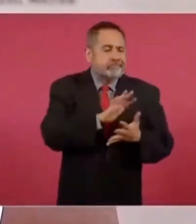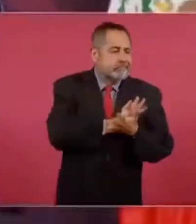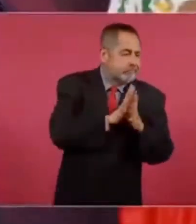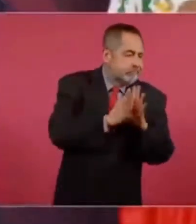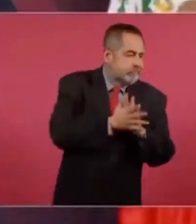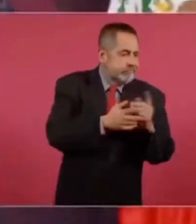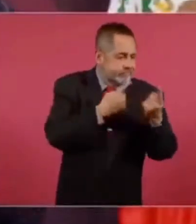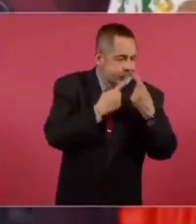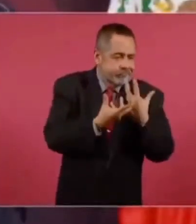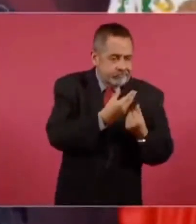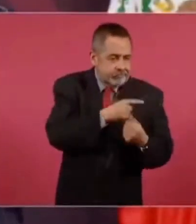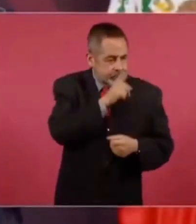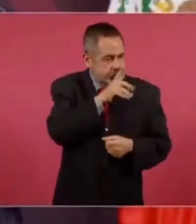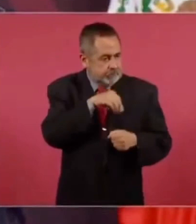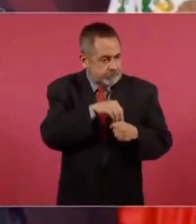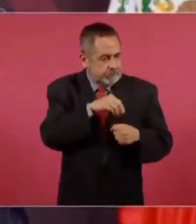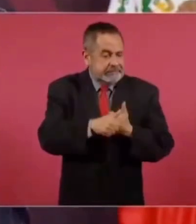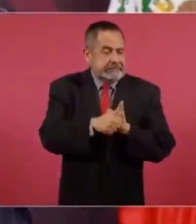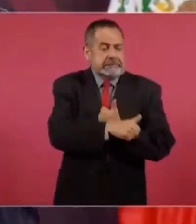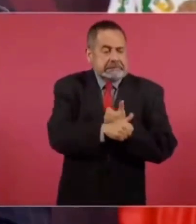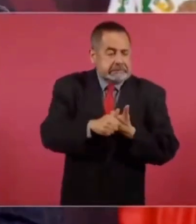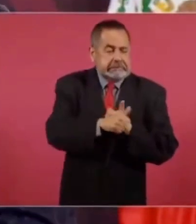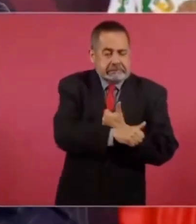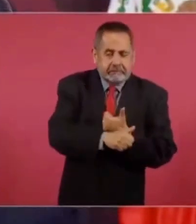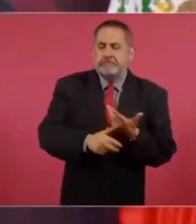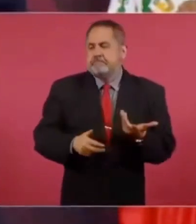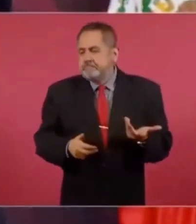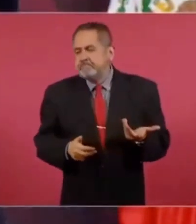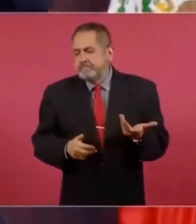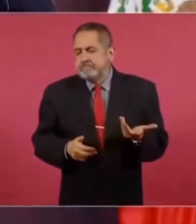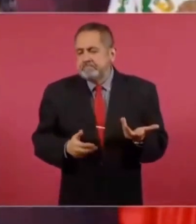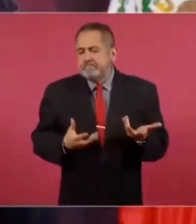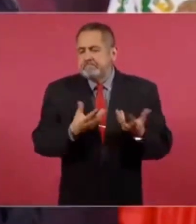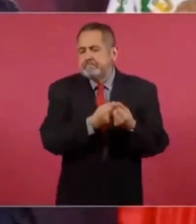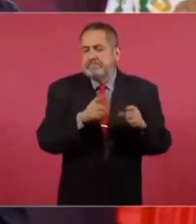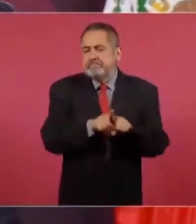de complicidad de las componendas